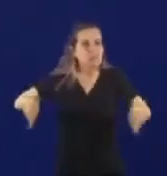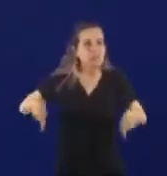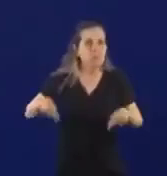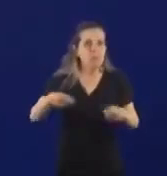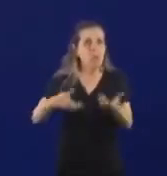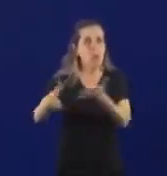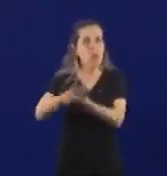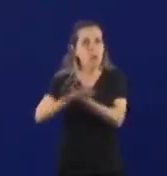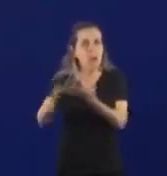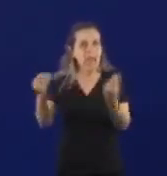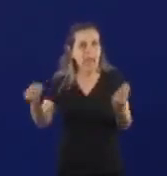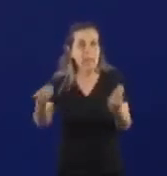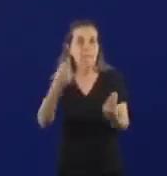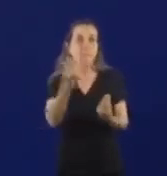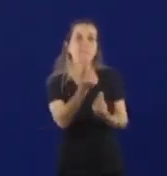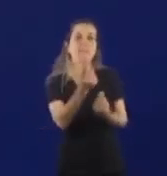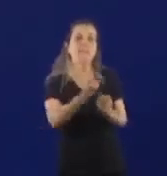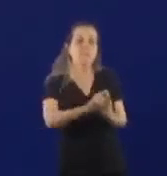el incremento de los precios.